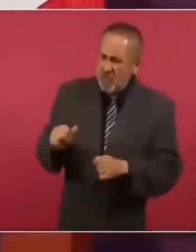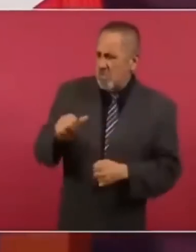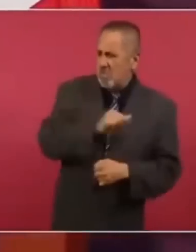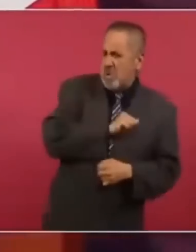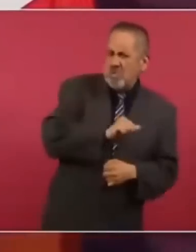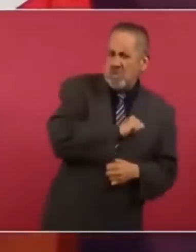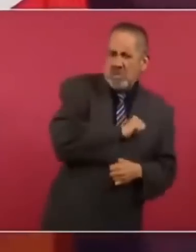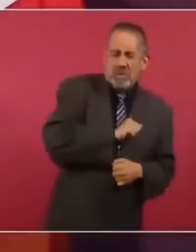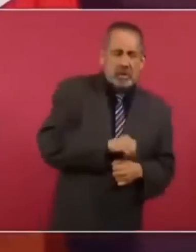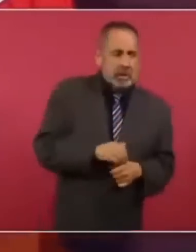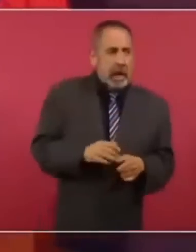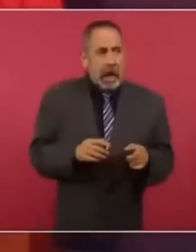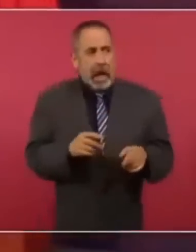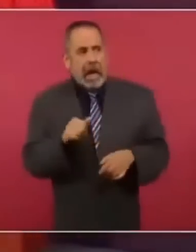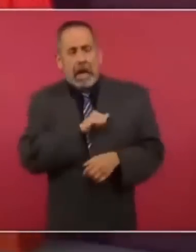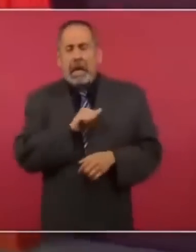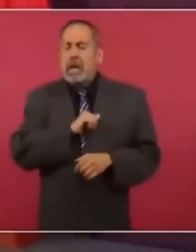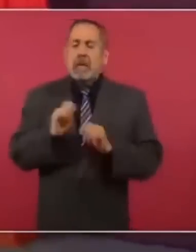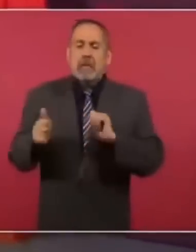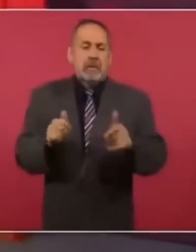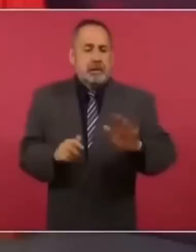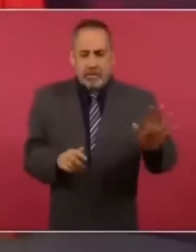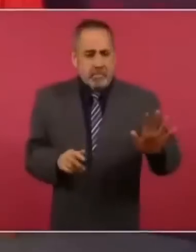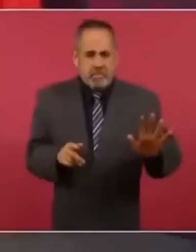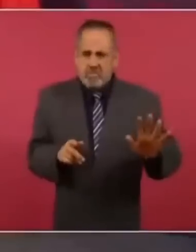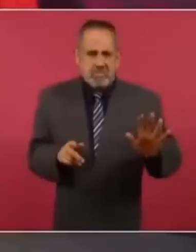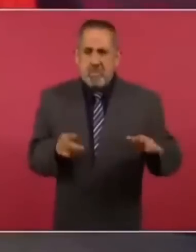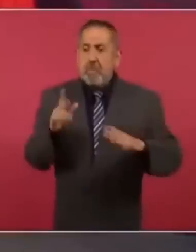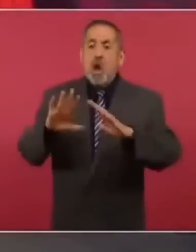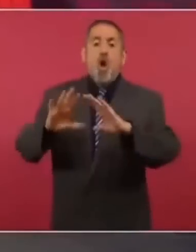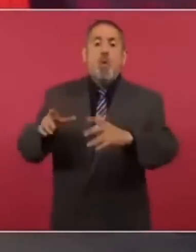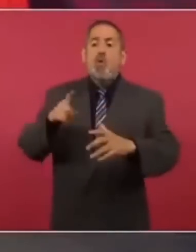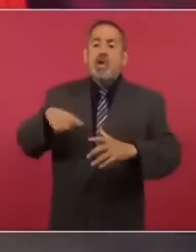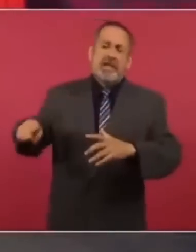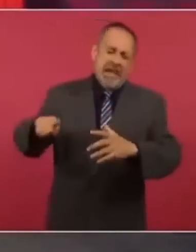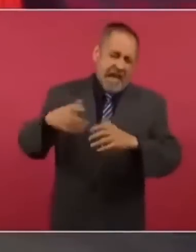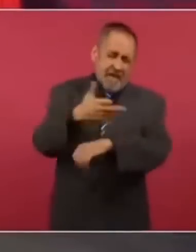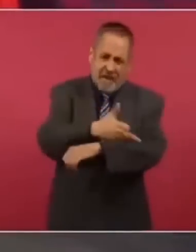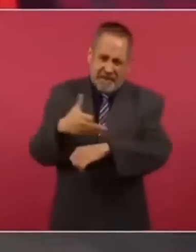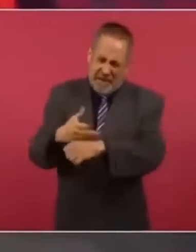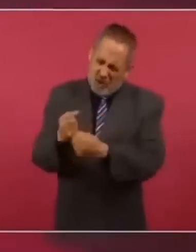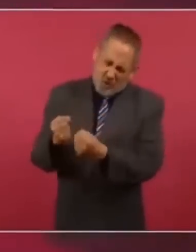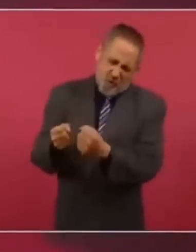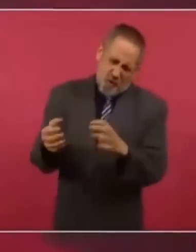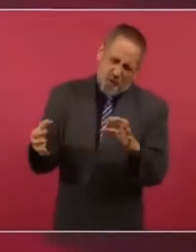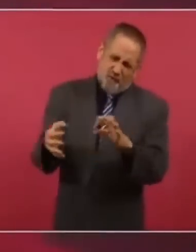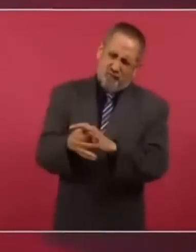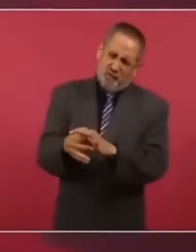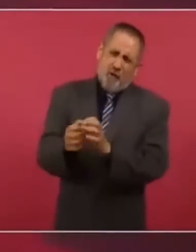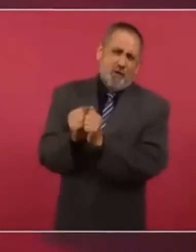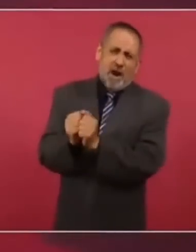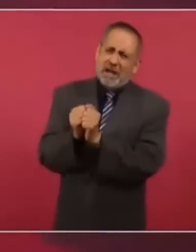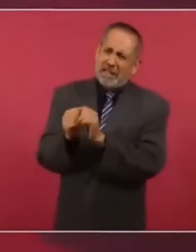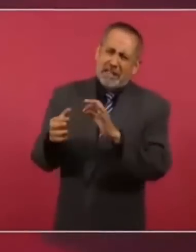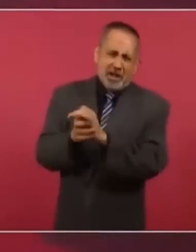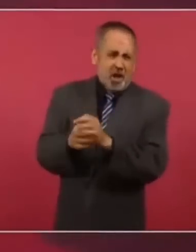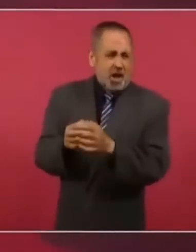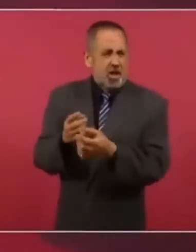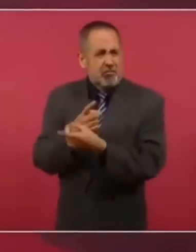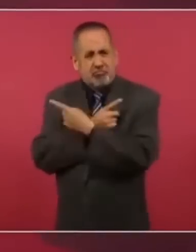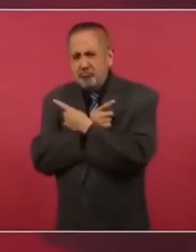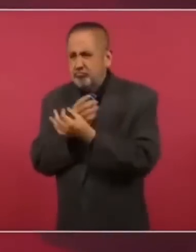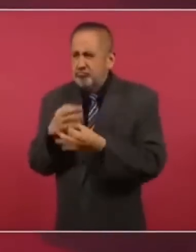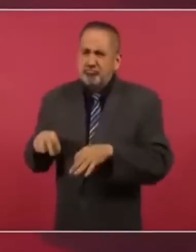las comunidades, en las familias, hay muchísimos valores. Pues hay que exaltarlos. De que seguir